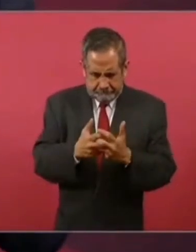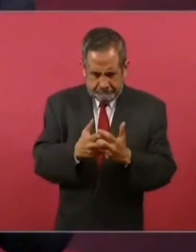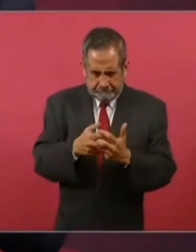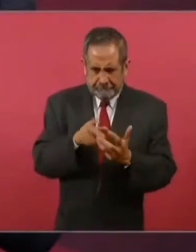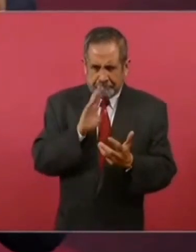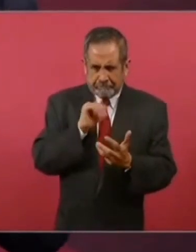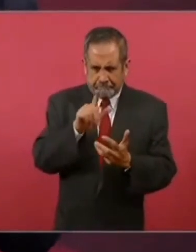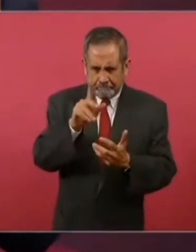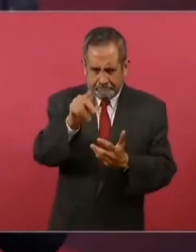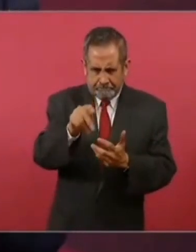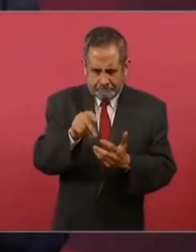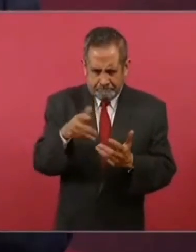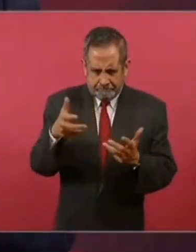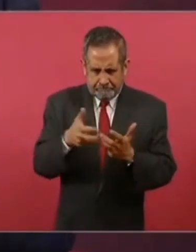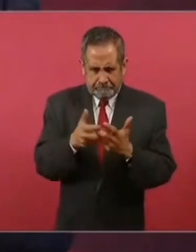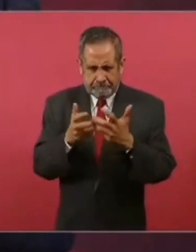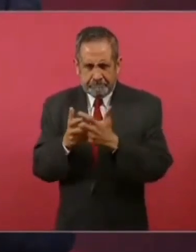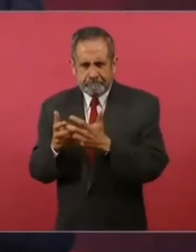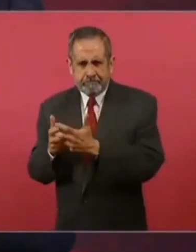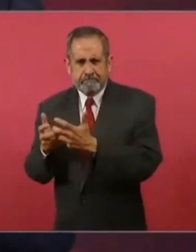Sobre todo los llamados servicios